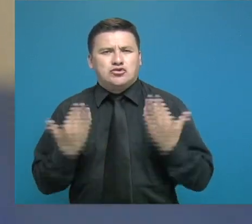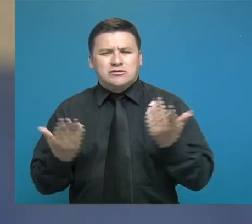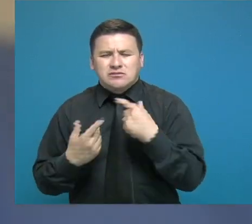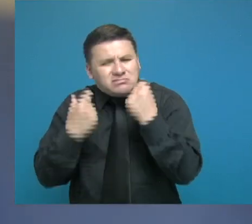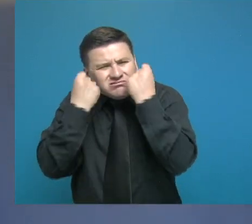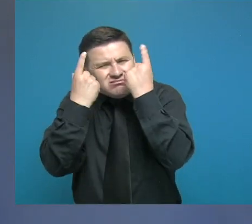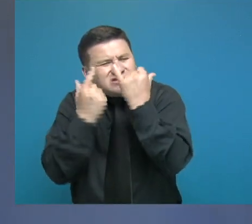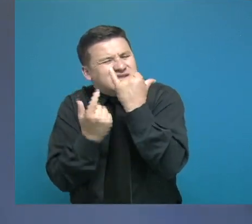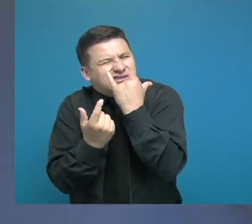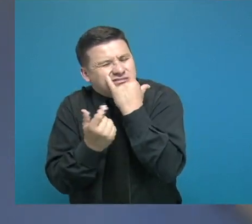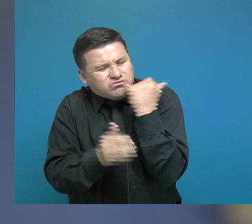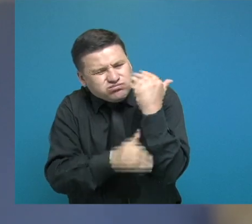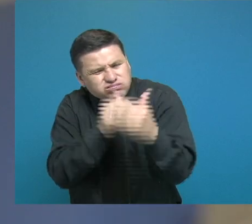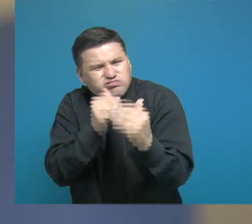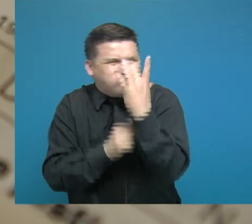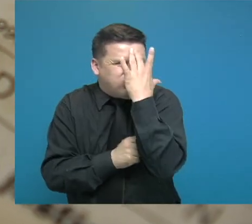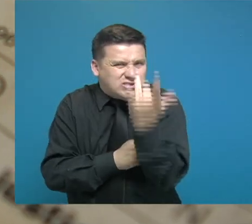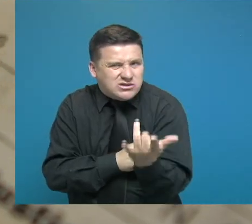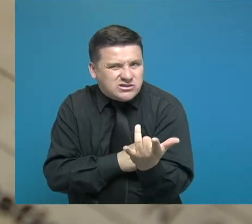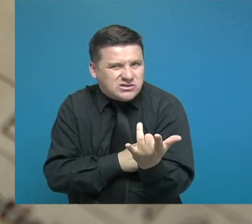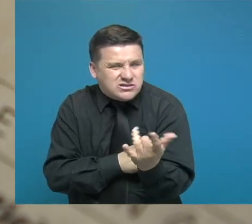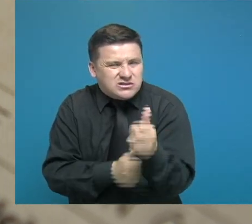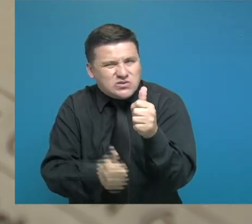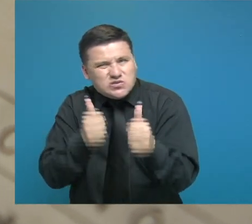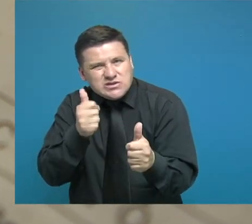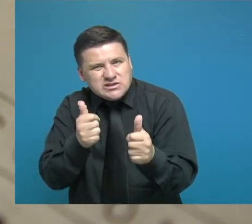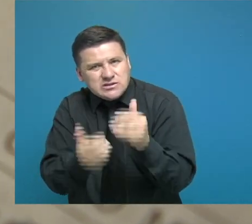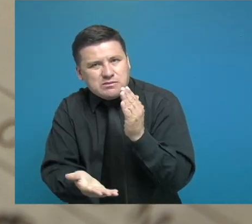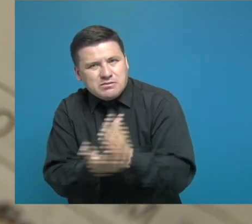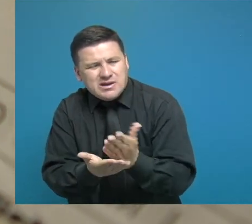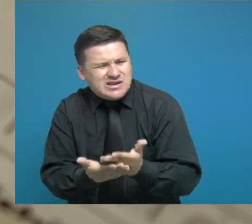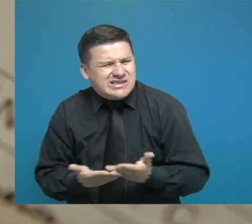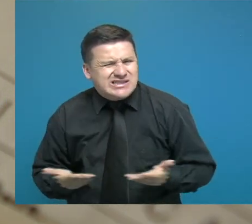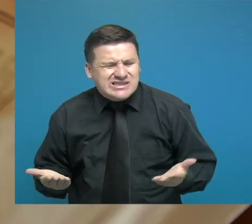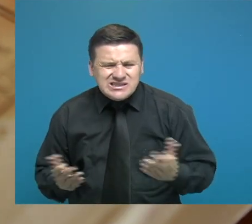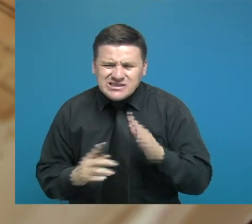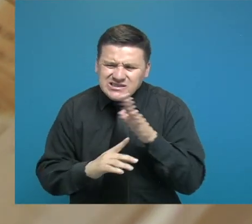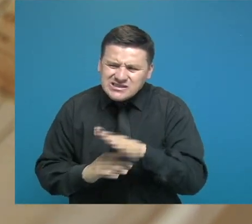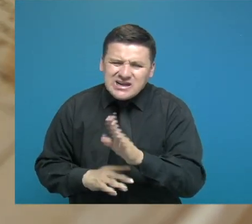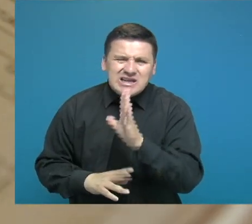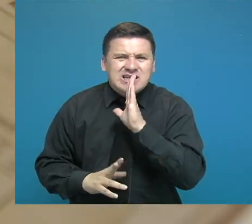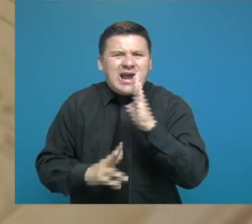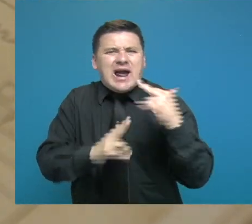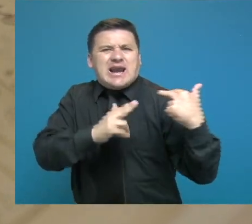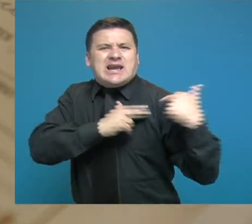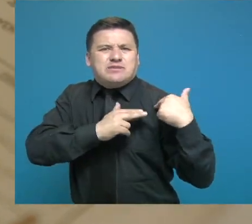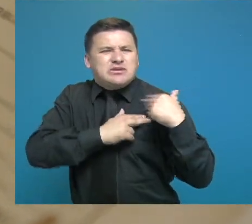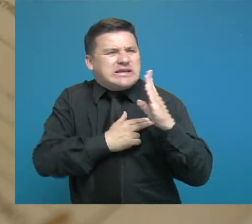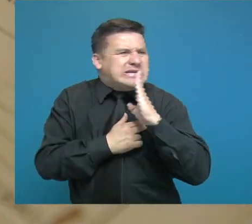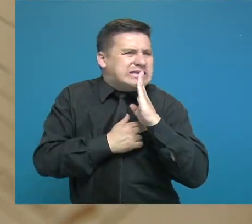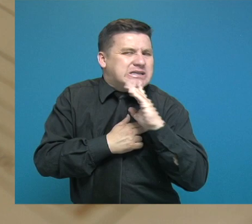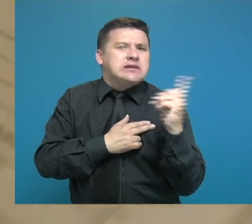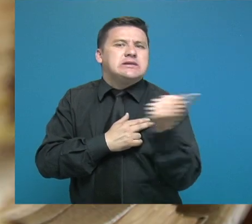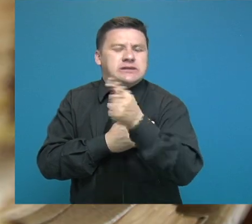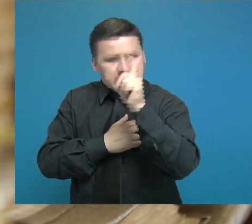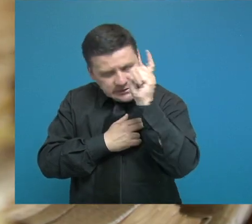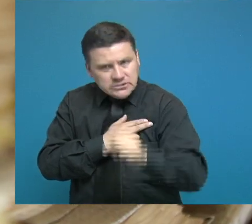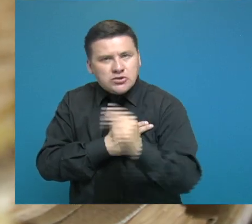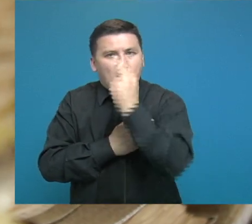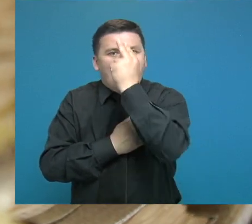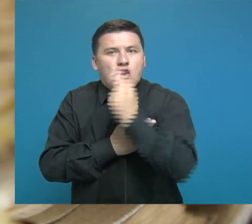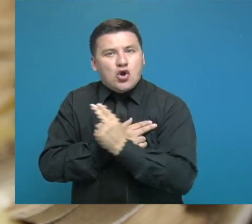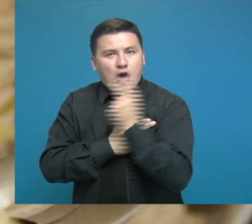nos permita entender qué pasó, por qué, bajo cuáles circunstancias y quiénes fueron los responsables, es uno de